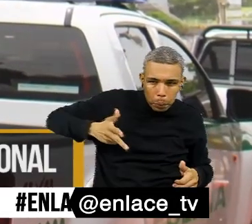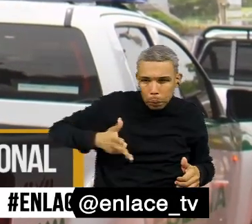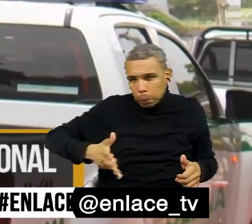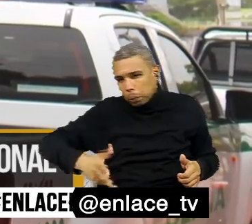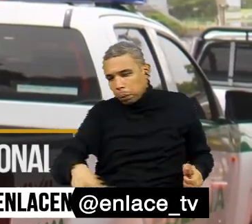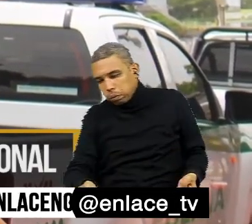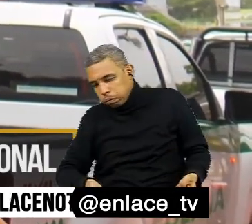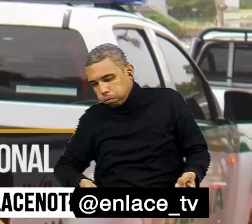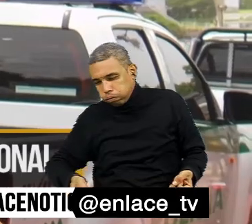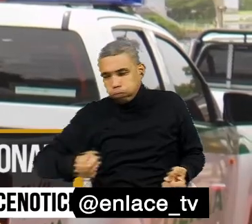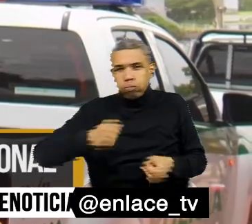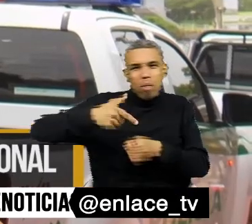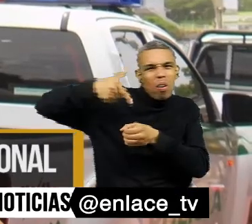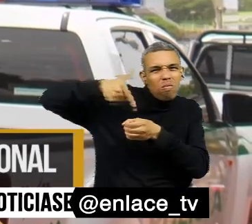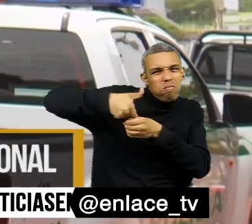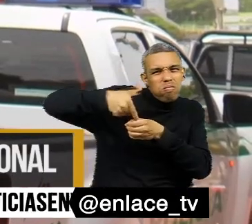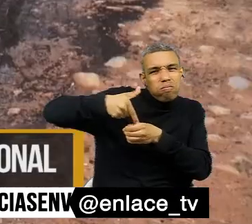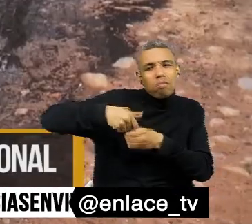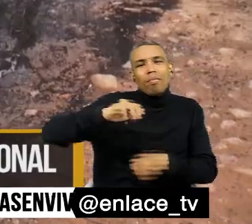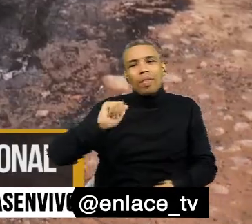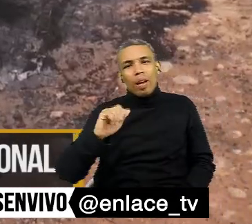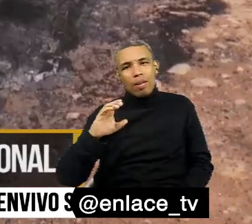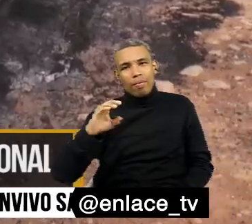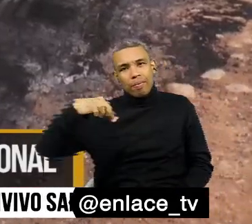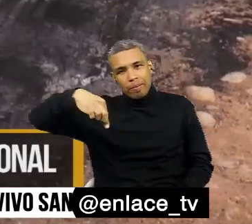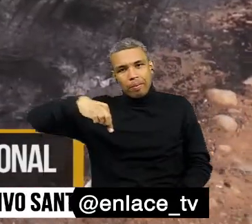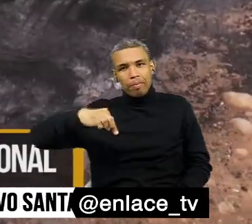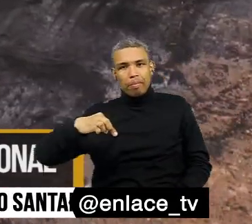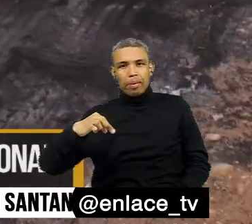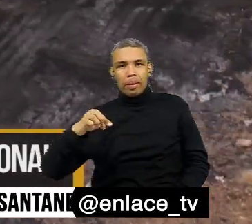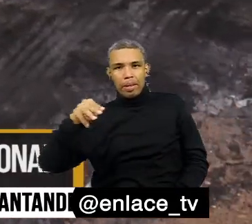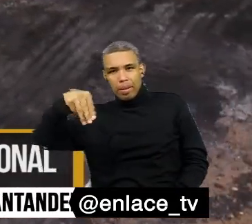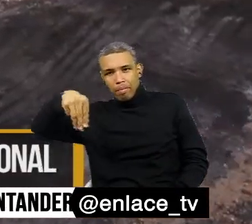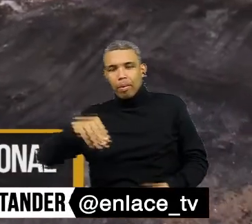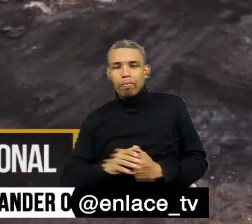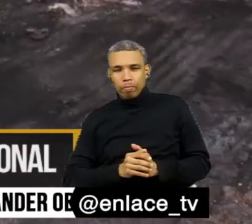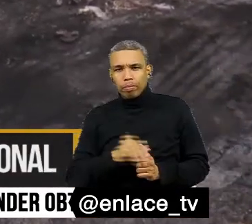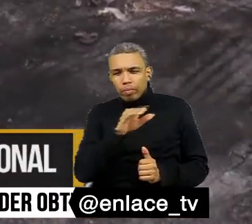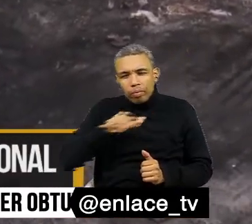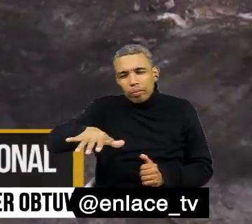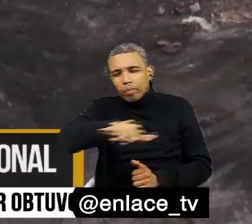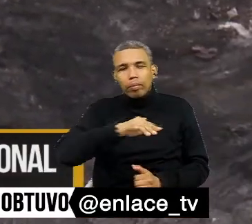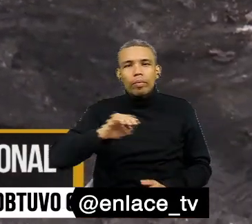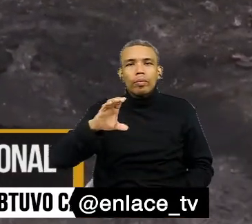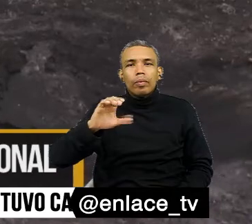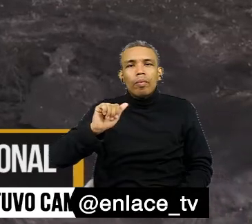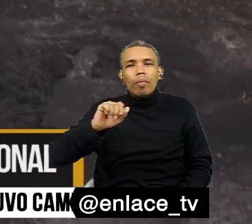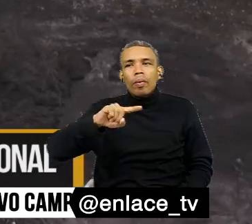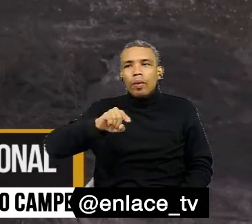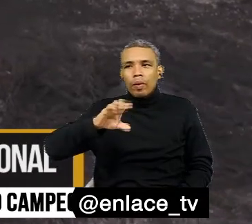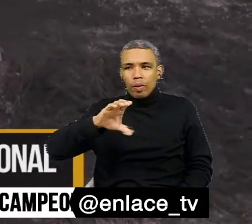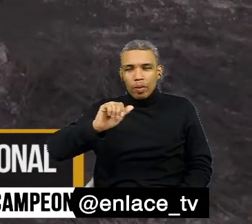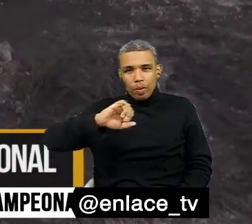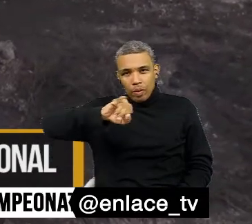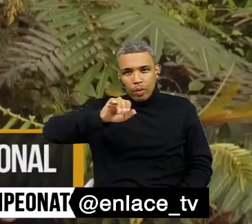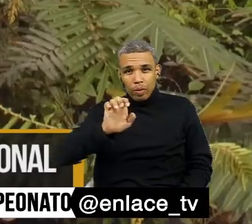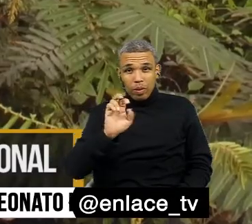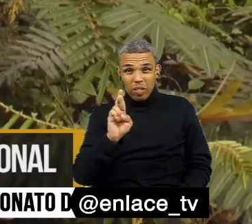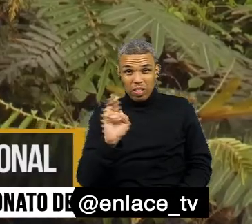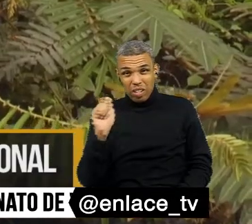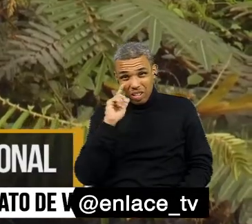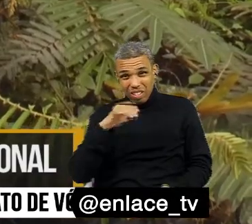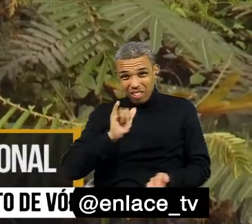a tanquear el vehículo como tal. El hecho se presentó en el sector de La Cascajera, en plena carretera nacional, hasta donde llegó Enlace Noticias, y en diálogo